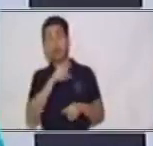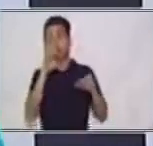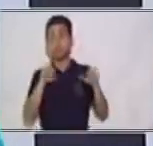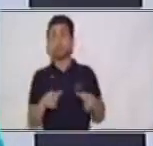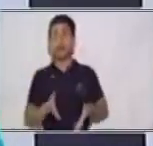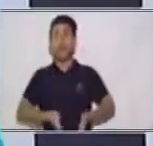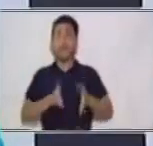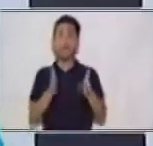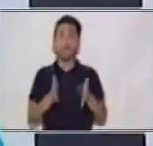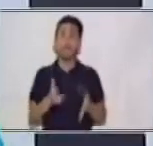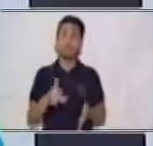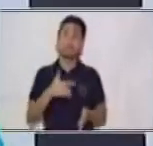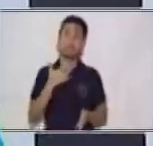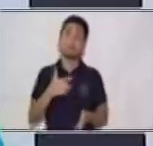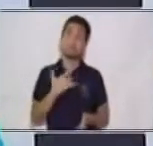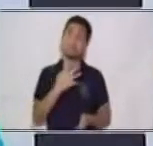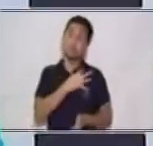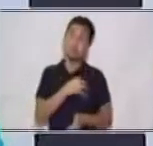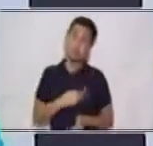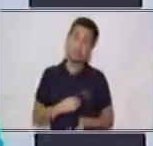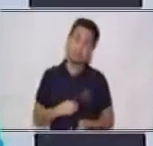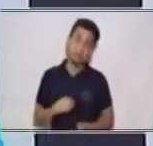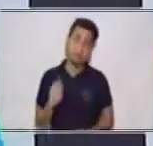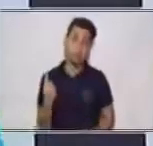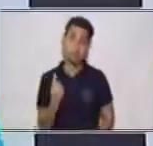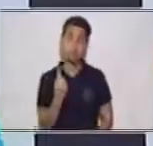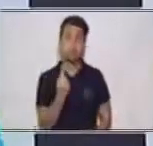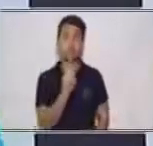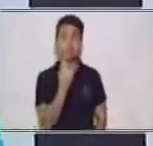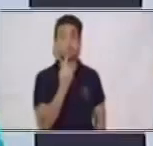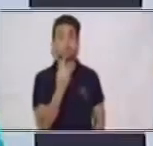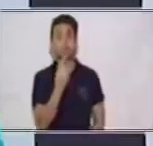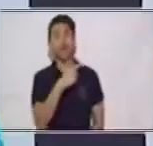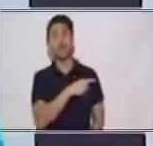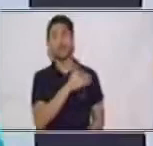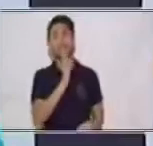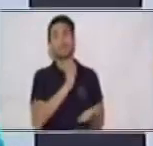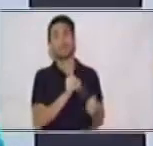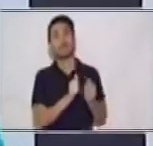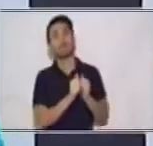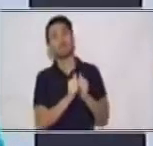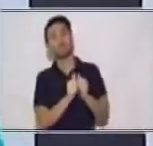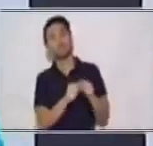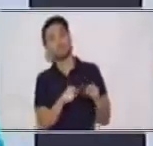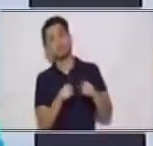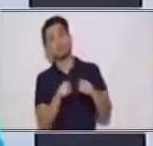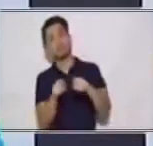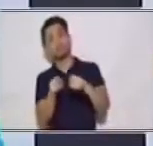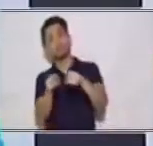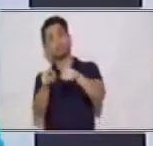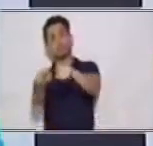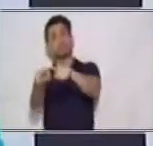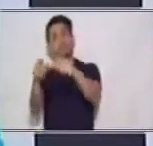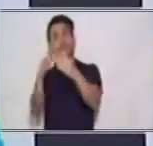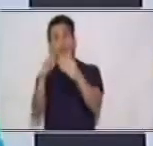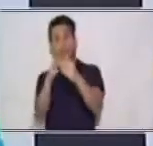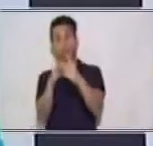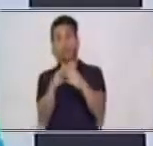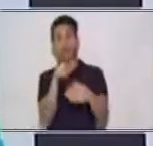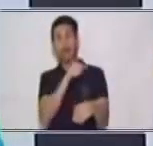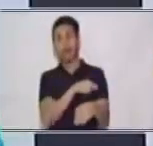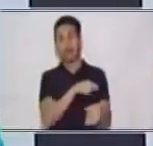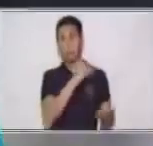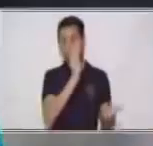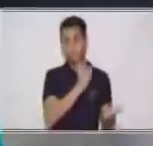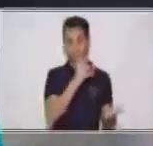posiblemente se sientan tristes, desolados, desalientados. Entonces ellos los acompañan a su casa, si hablamos del cadejo